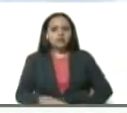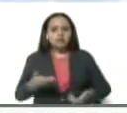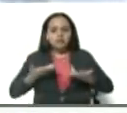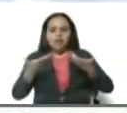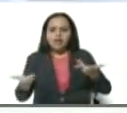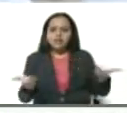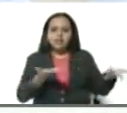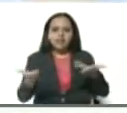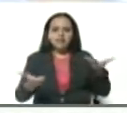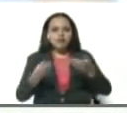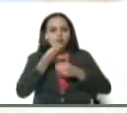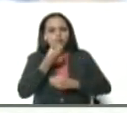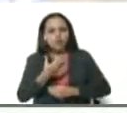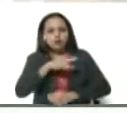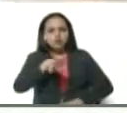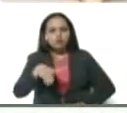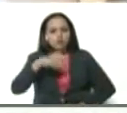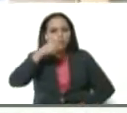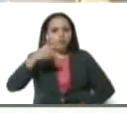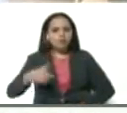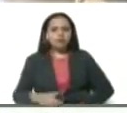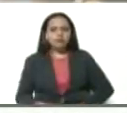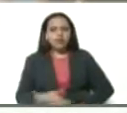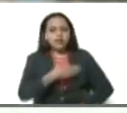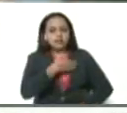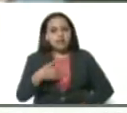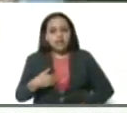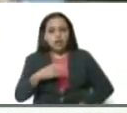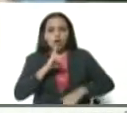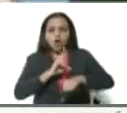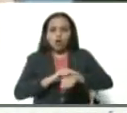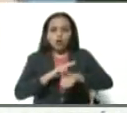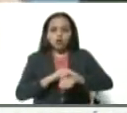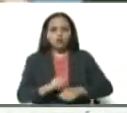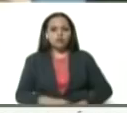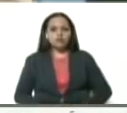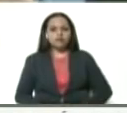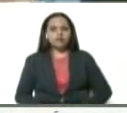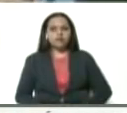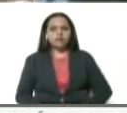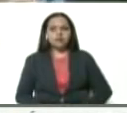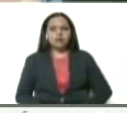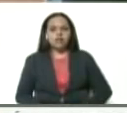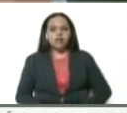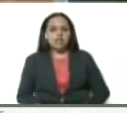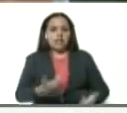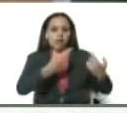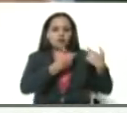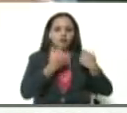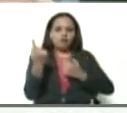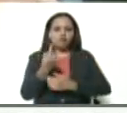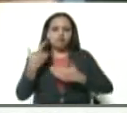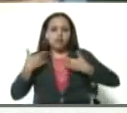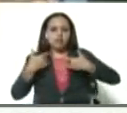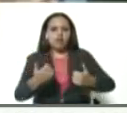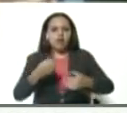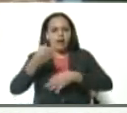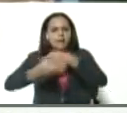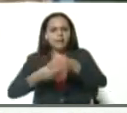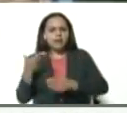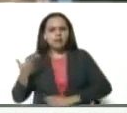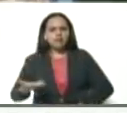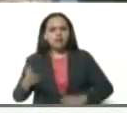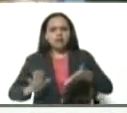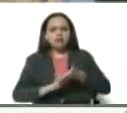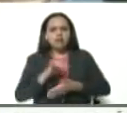este servicio de calidad a nuestro pueblo. Yo quiero que la doctora Rainer Rondón, además autoridad única de salud, nos haga un comentario